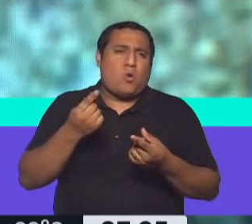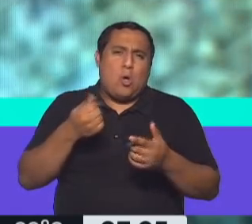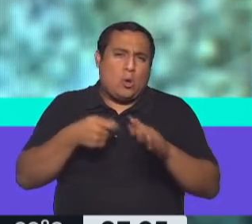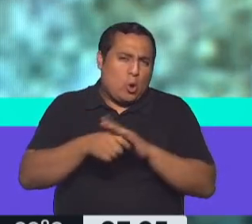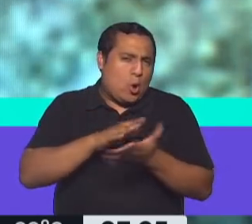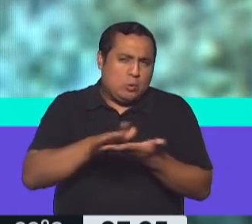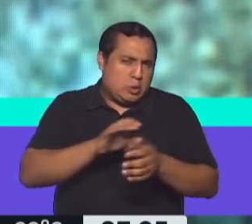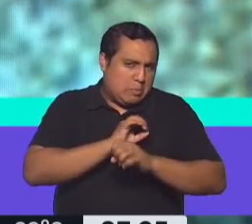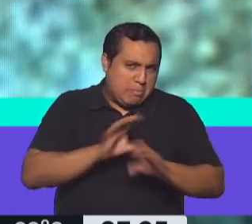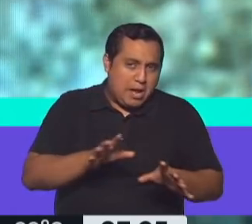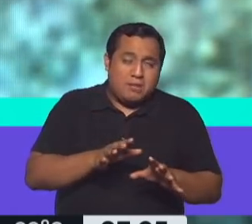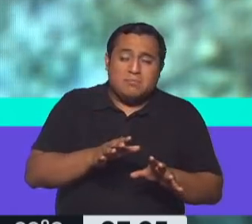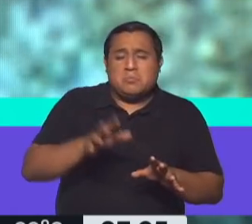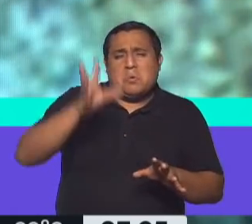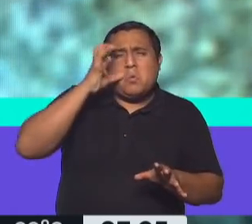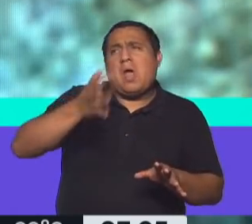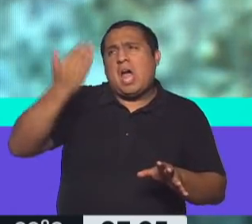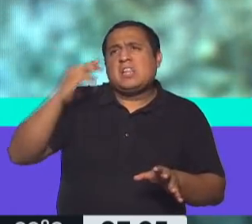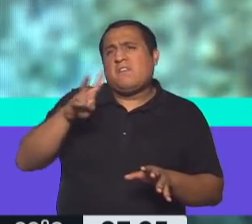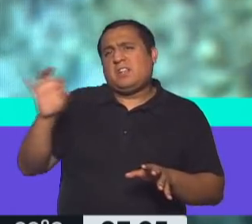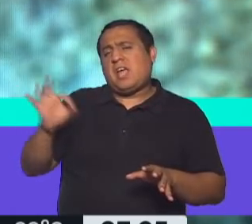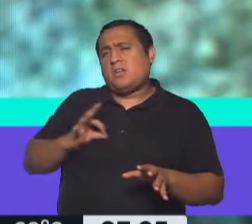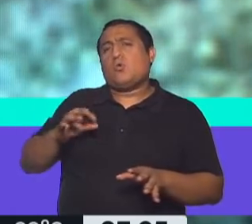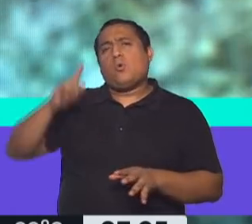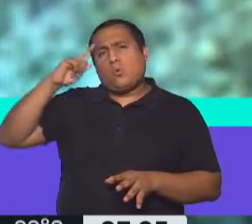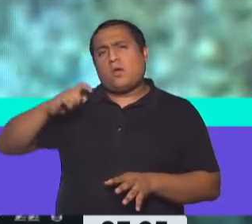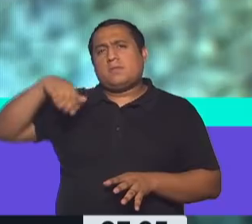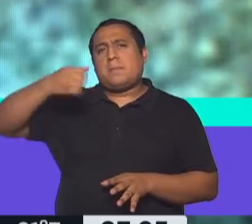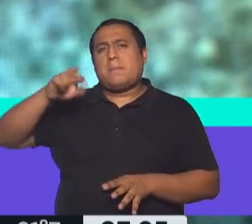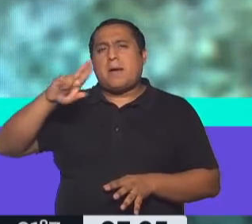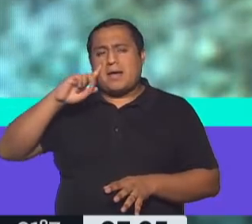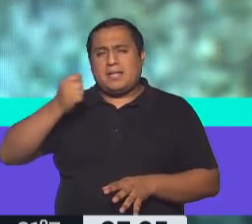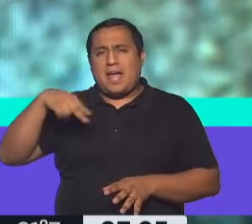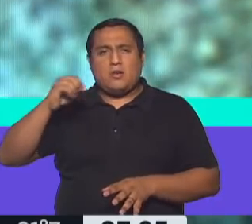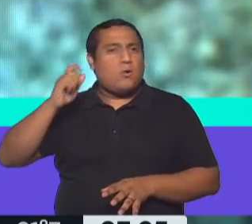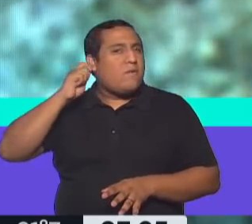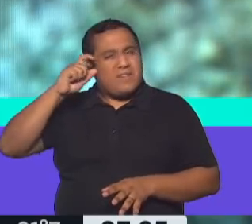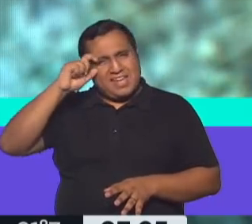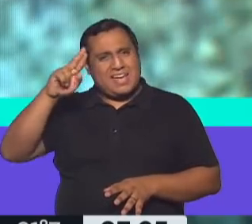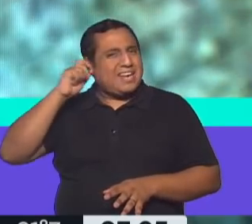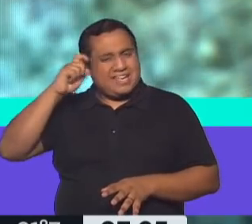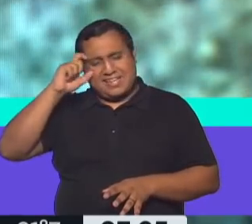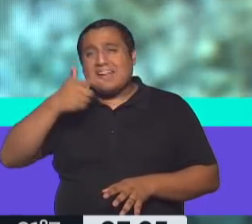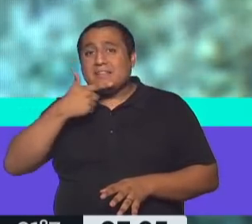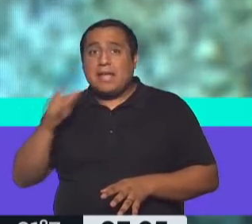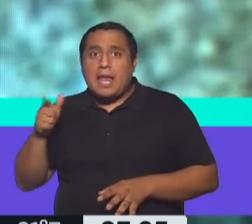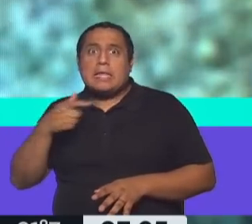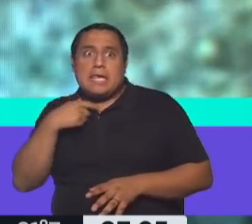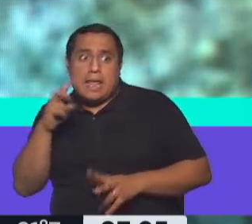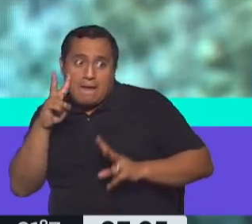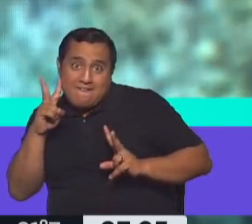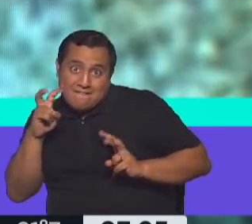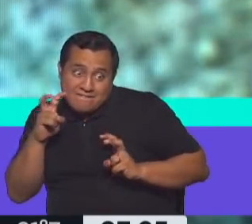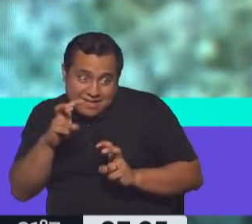Yo recuerdo que hace unos 20 años, un juez que se llamó Mariano Vergés intentó hacer una investigación de esta naturaleza.